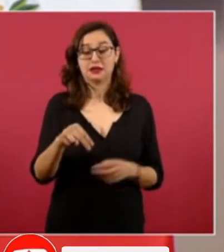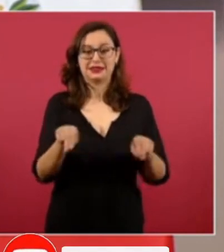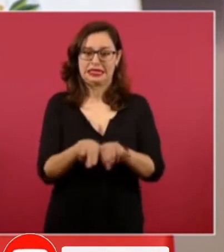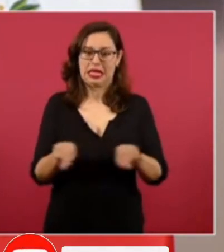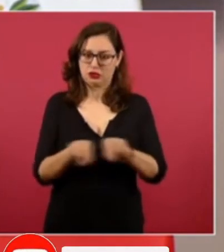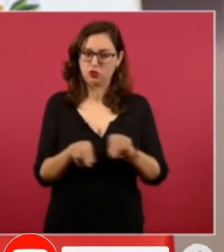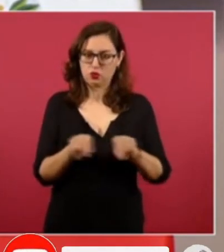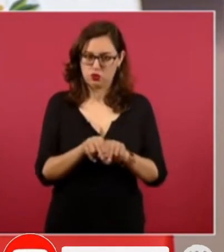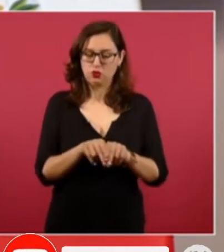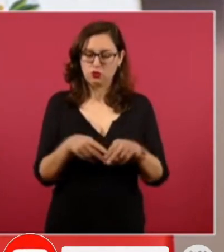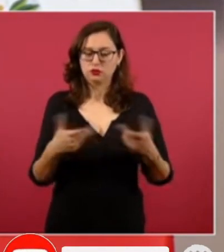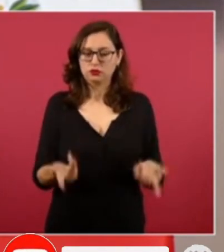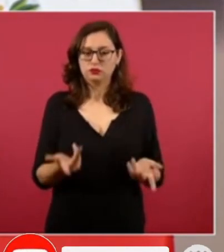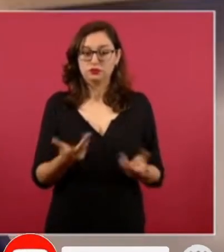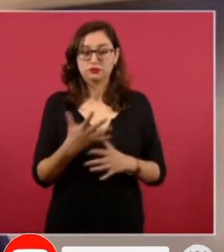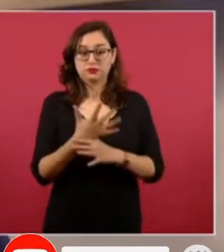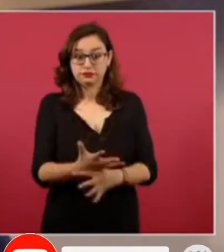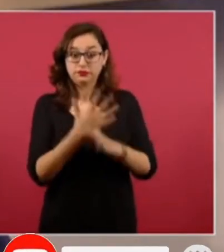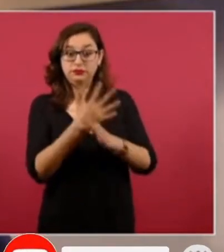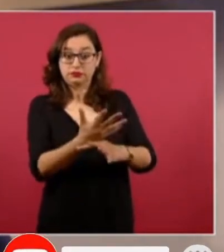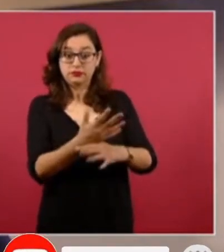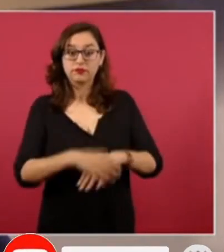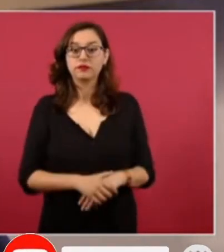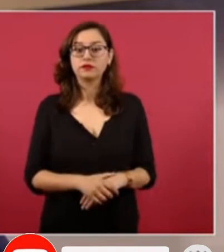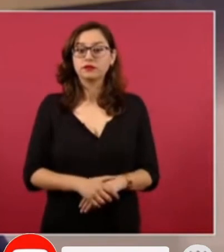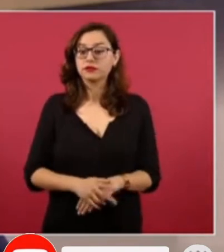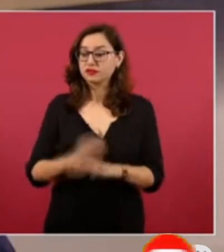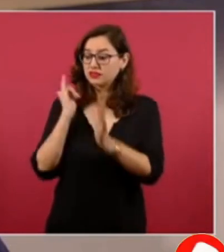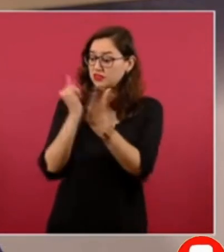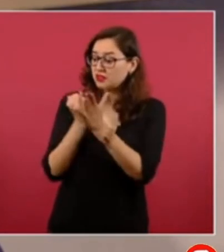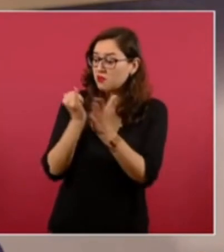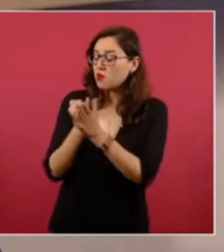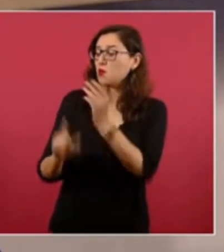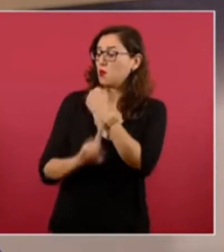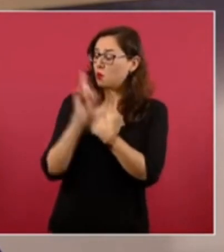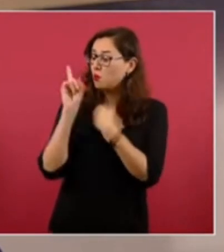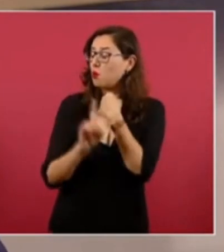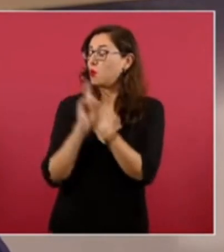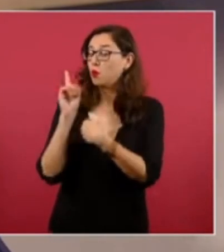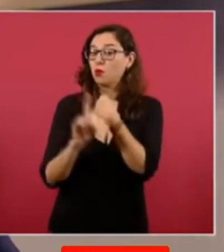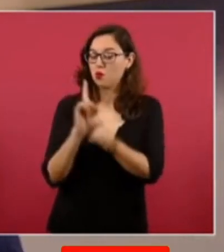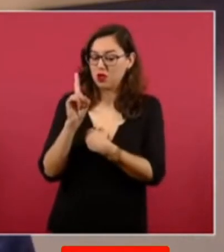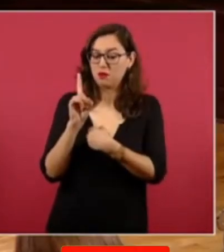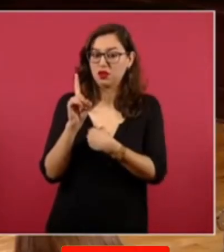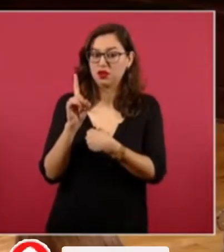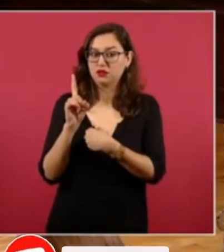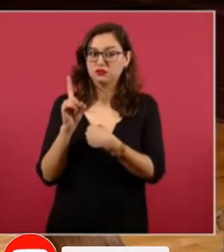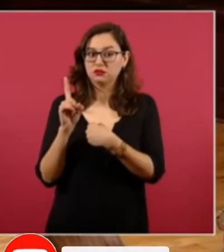llegó a comentar que su problema fiscal lo tuvo